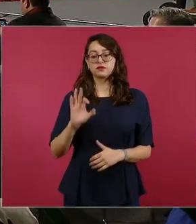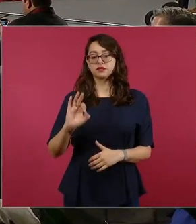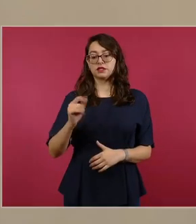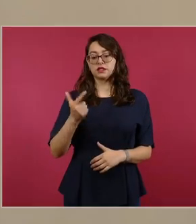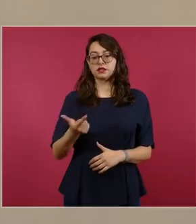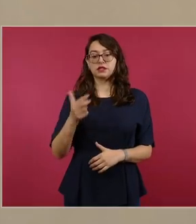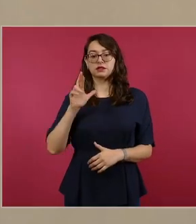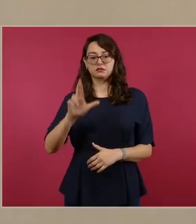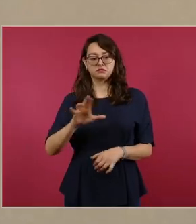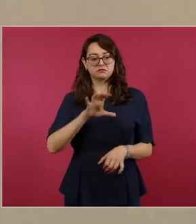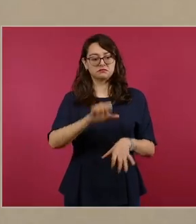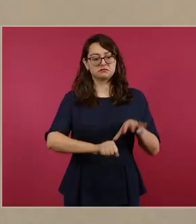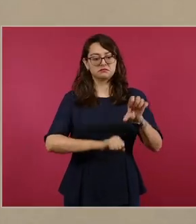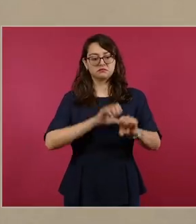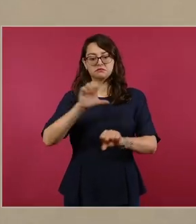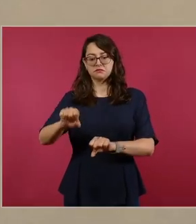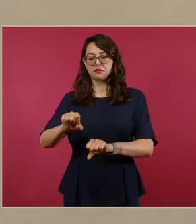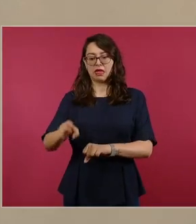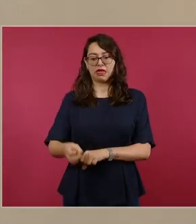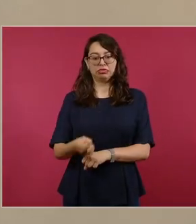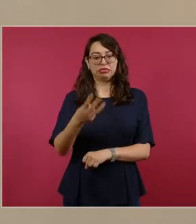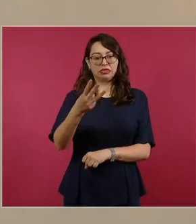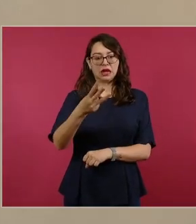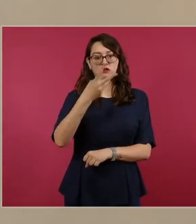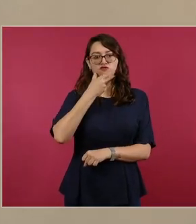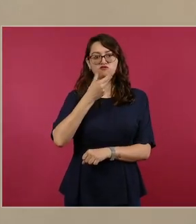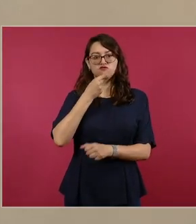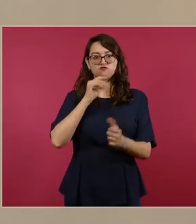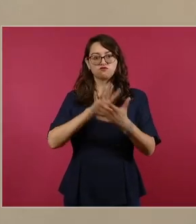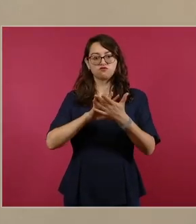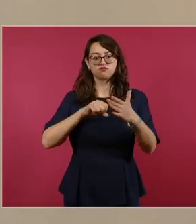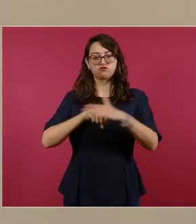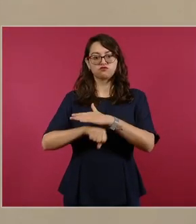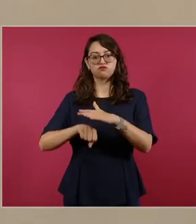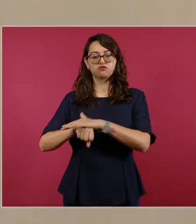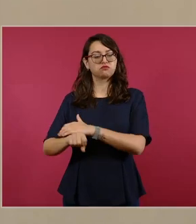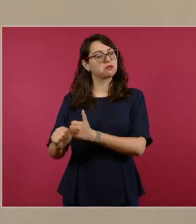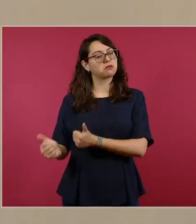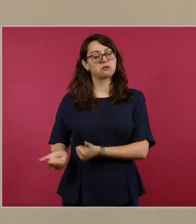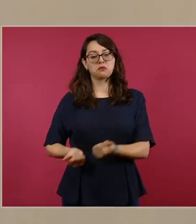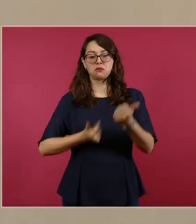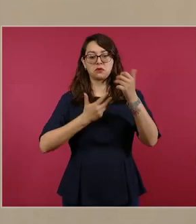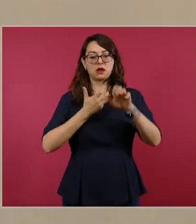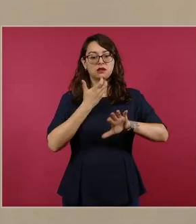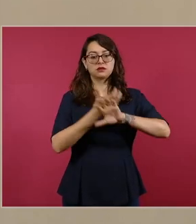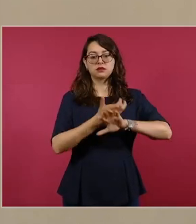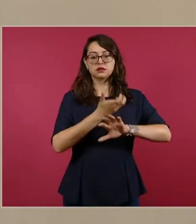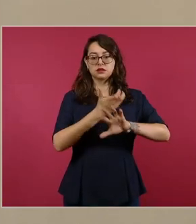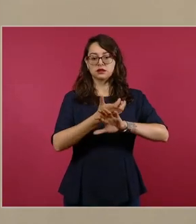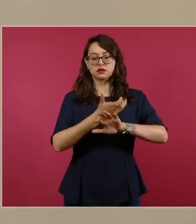de la República hacia cortes de los Estados Unidos por diversos